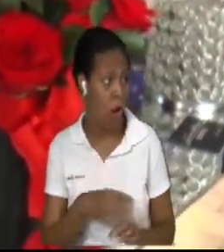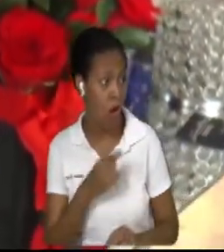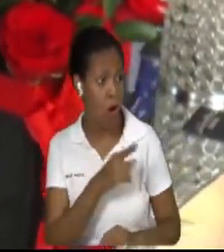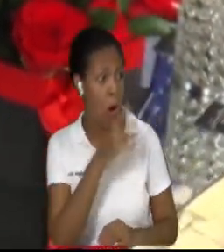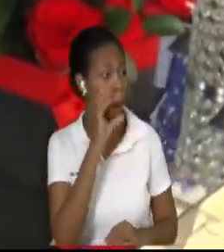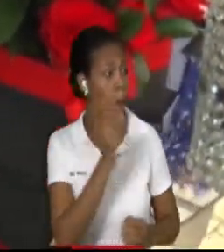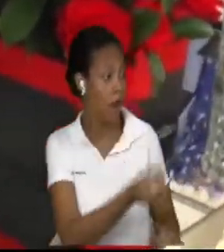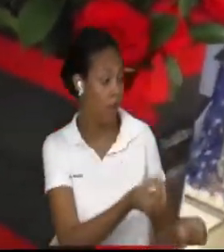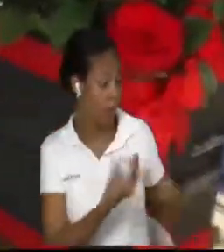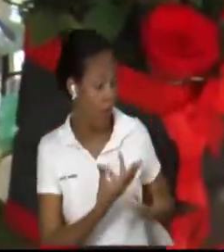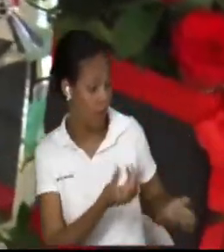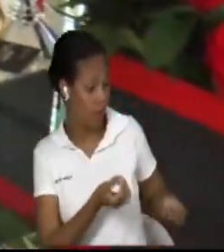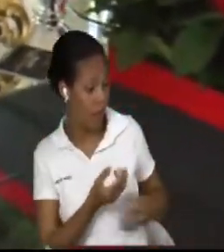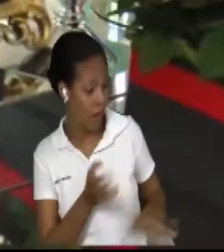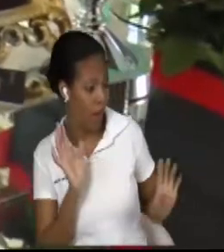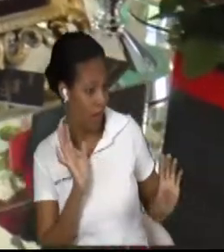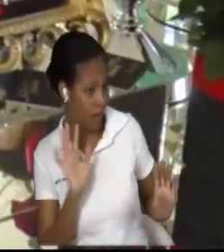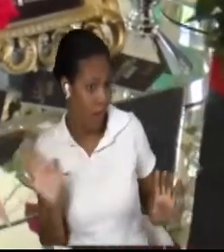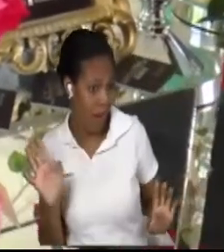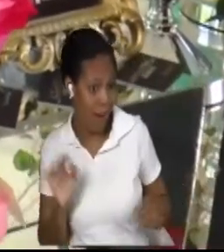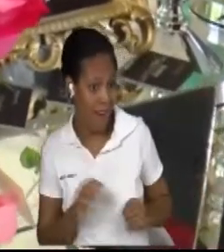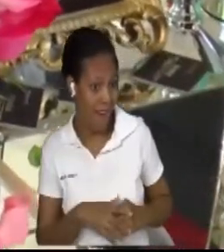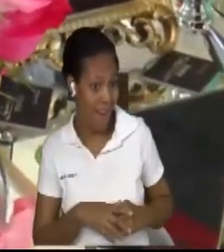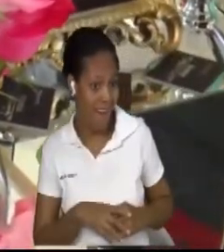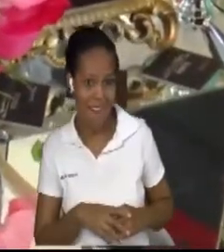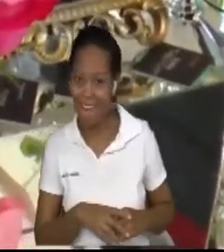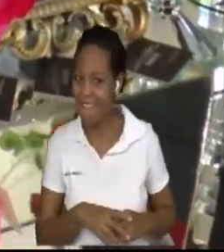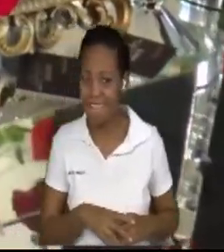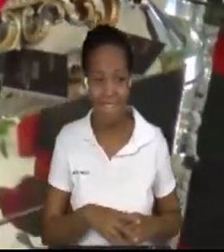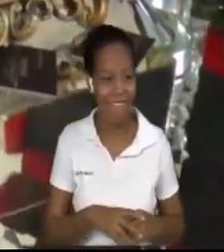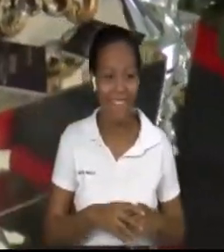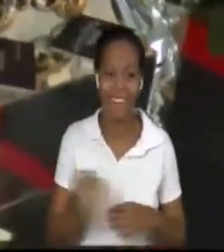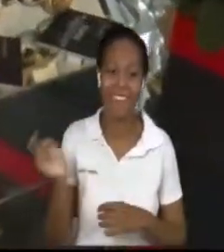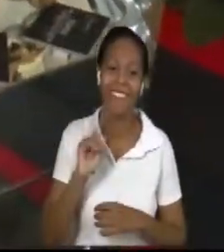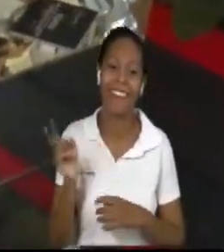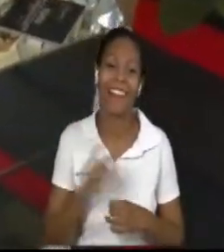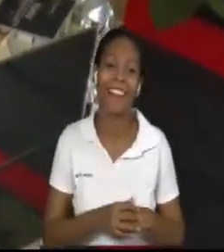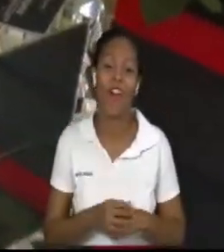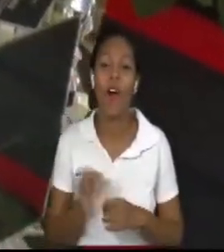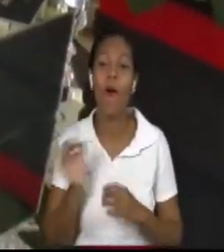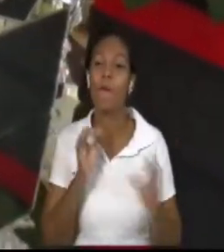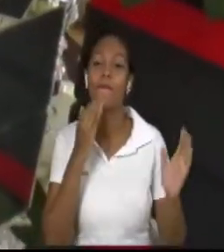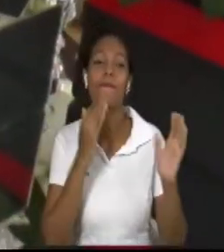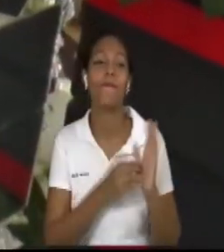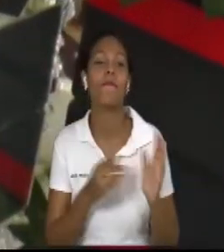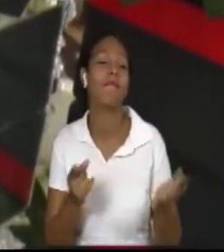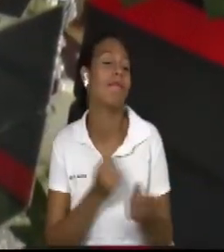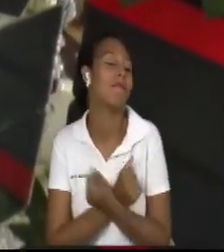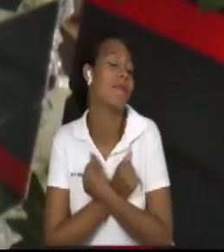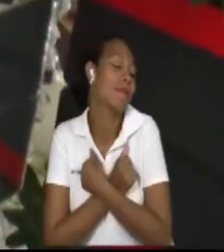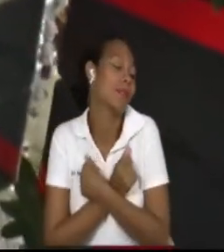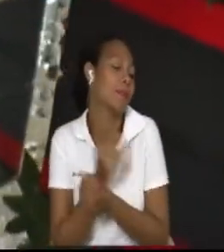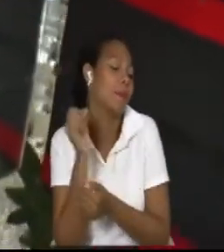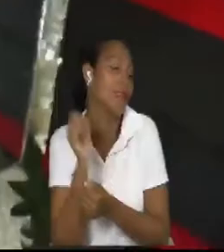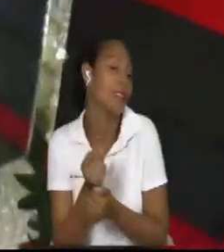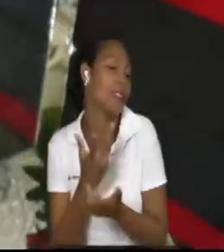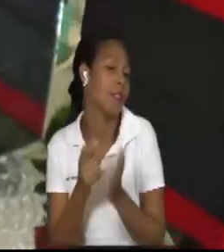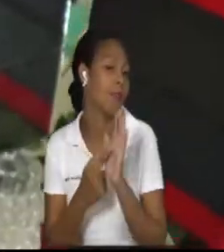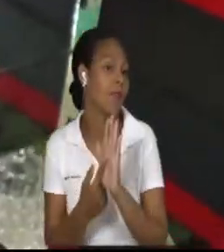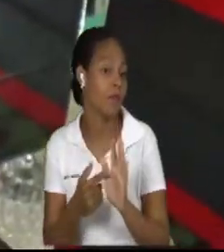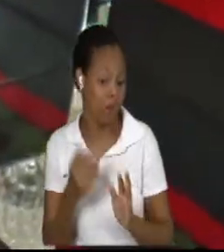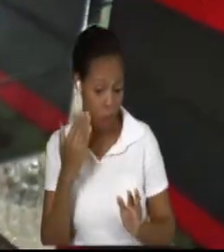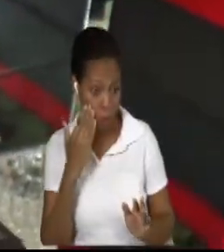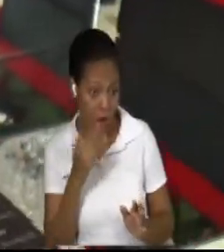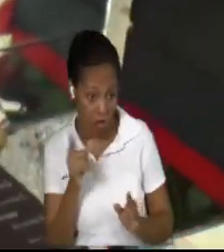el que puede obsequiarle algo a su pareja, o bueno, a aquella persona que quieran agradar. No, también las